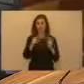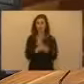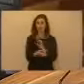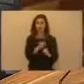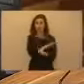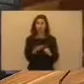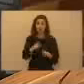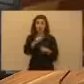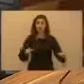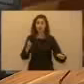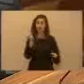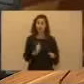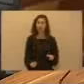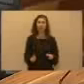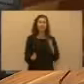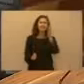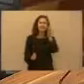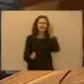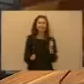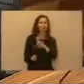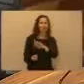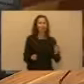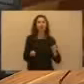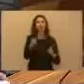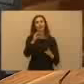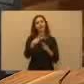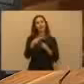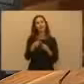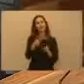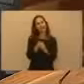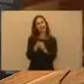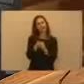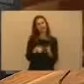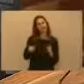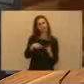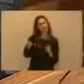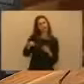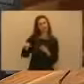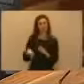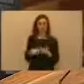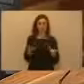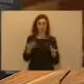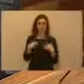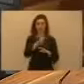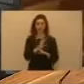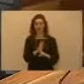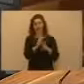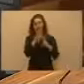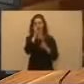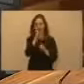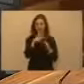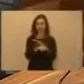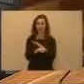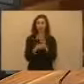los puestos en vez de con verdaderos profesionales, con comisarios políticos puestos a dedo. Da la impresión de que la nefasta gestión del servicio